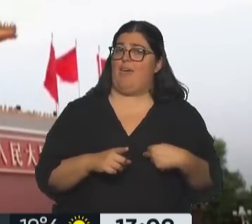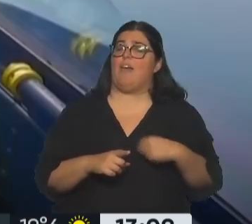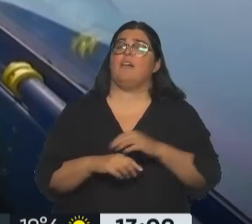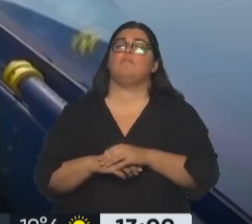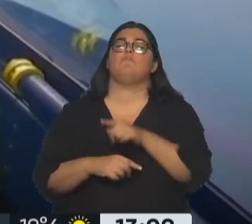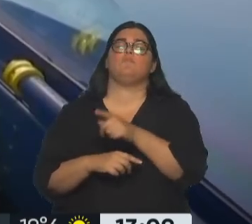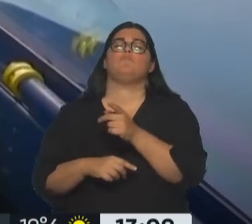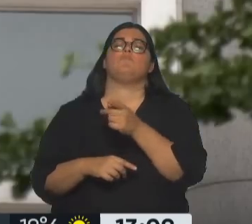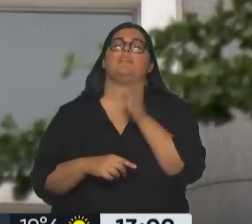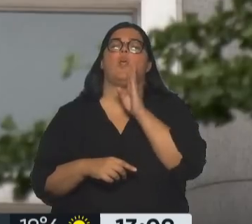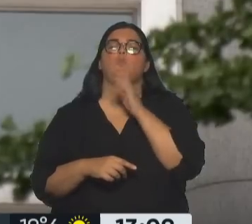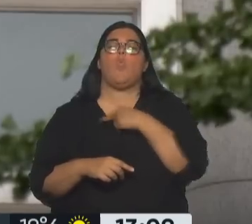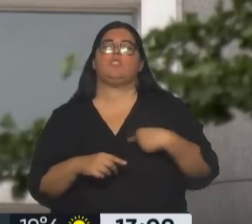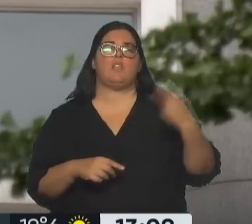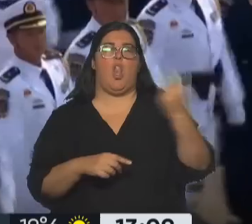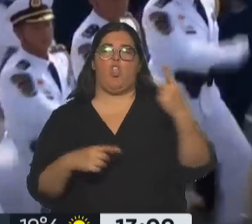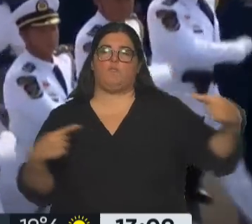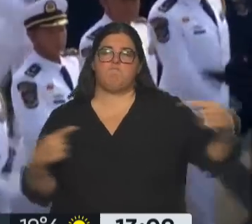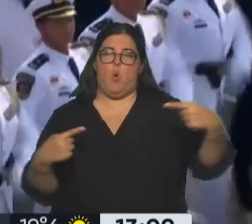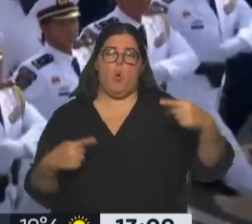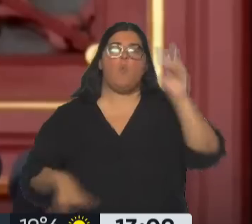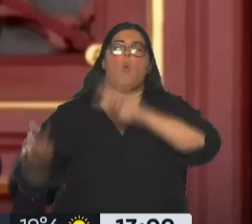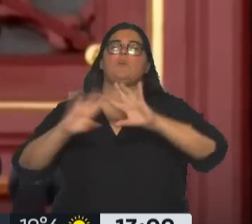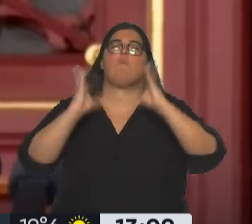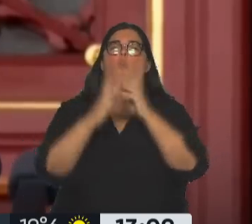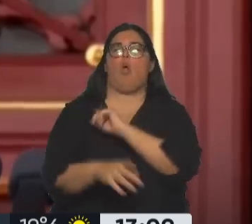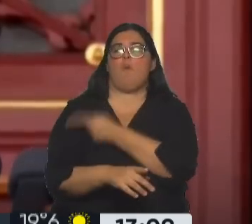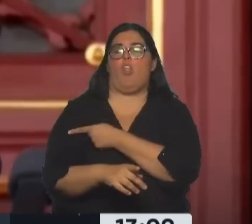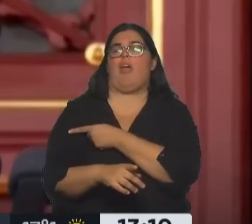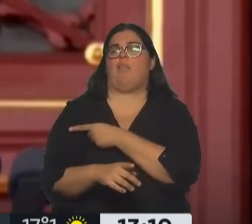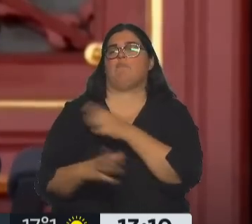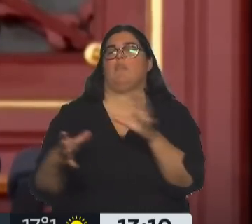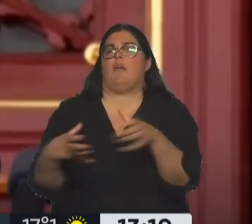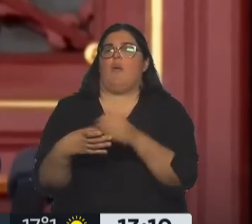su disputa con los Estados Unidos por la hegemonía global.